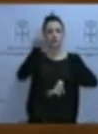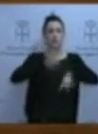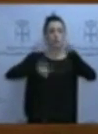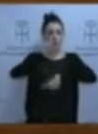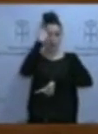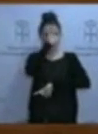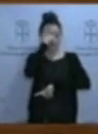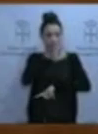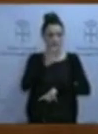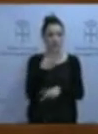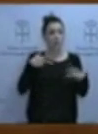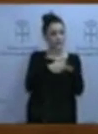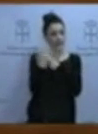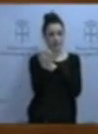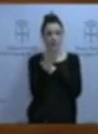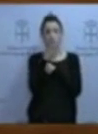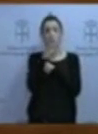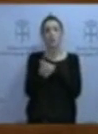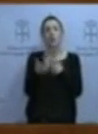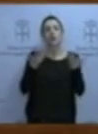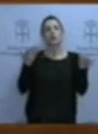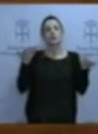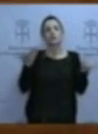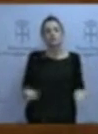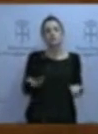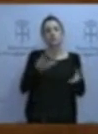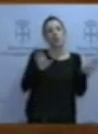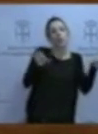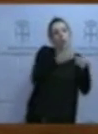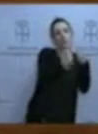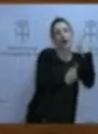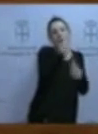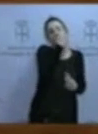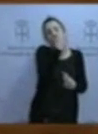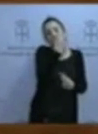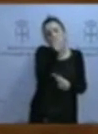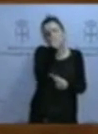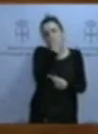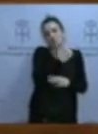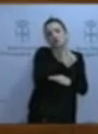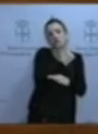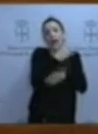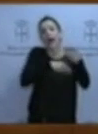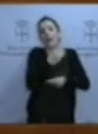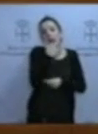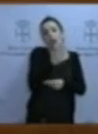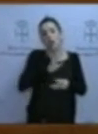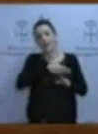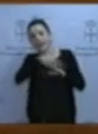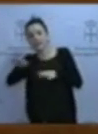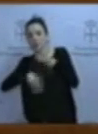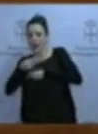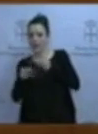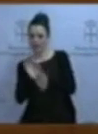que solo cuenten de algunos grupos, mientras que el resto queden a dos veles. Hay que